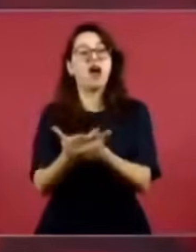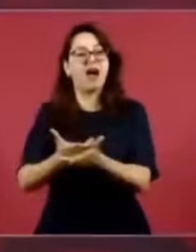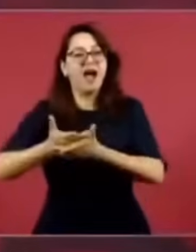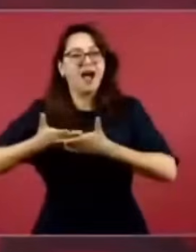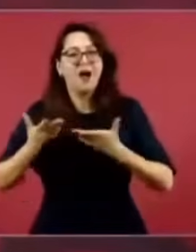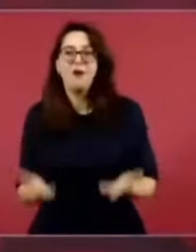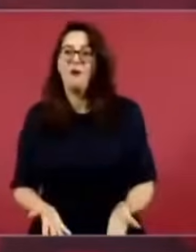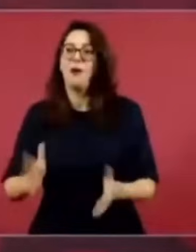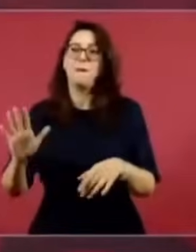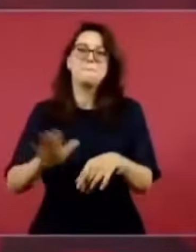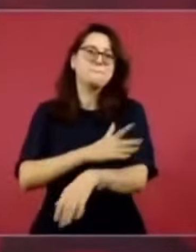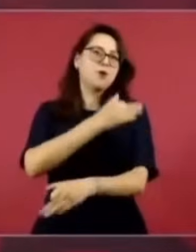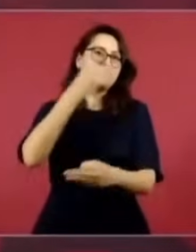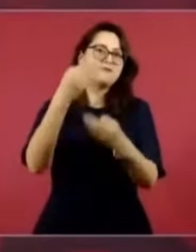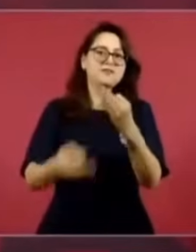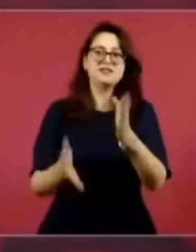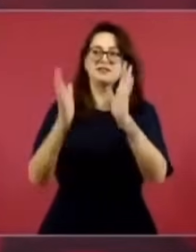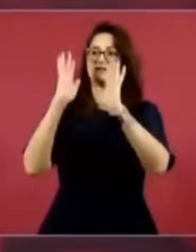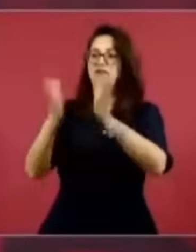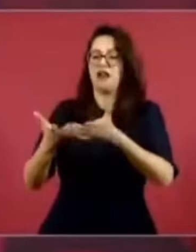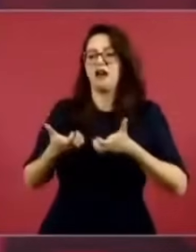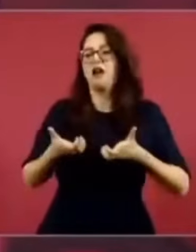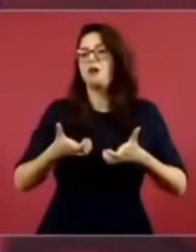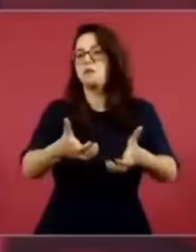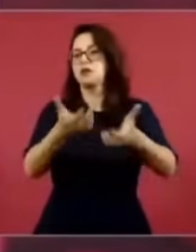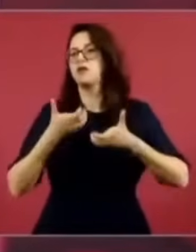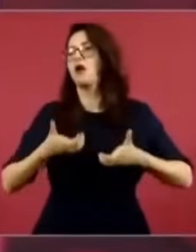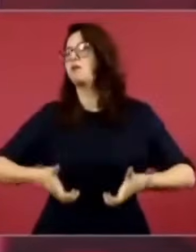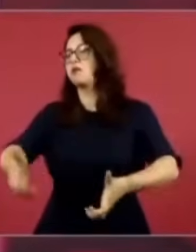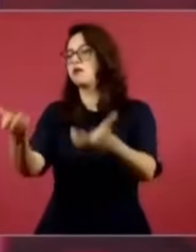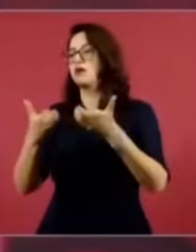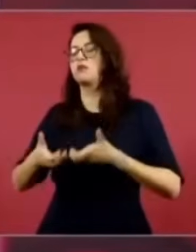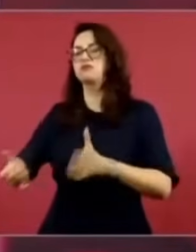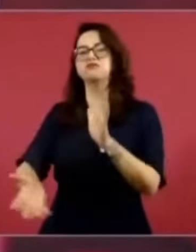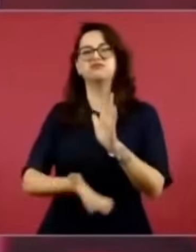más de 200 caminos.